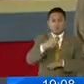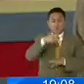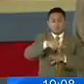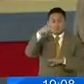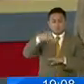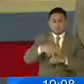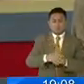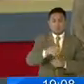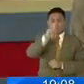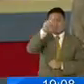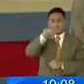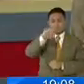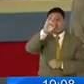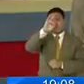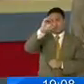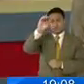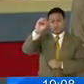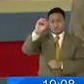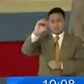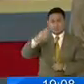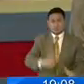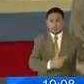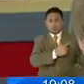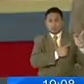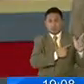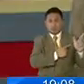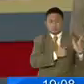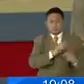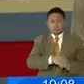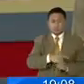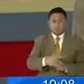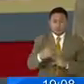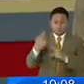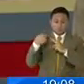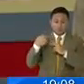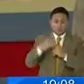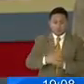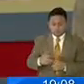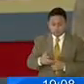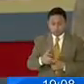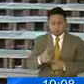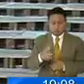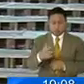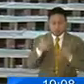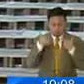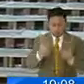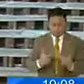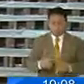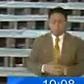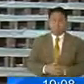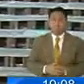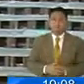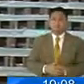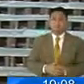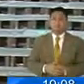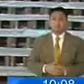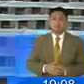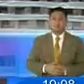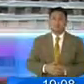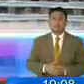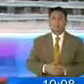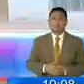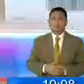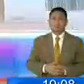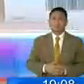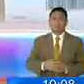Pichincha. 1.700 miembros de las Fuerzas Armadas se encargarán del traslado y de la custodia. La distribución del material